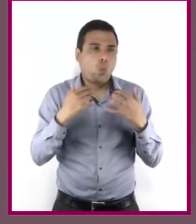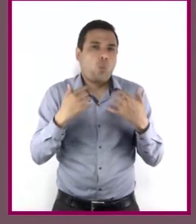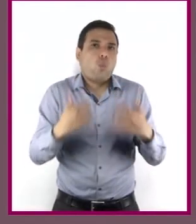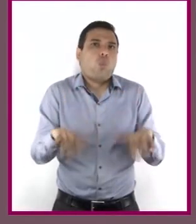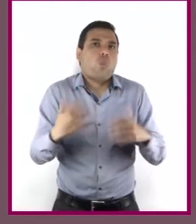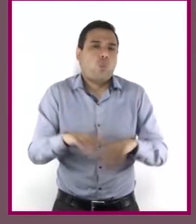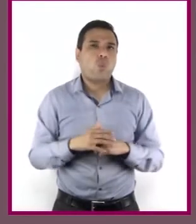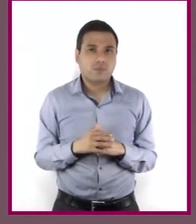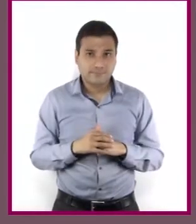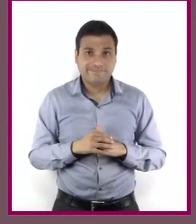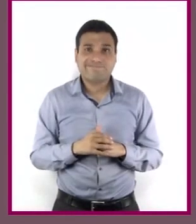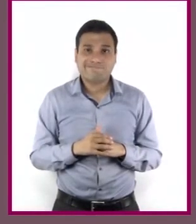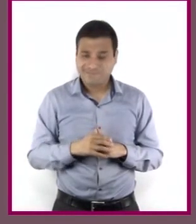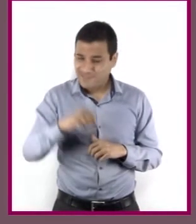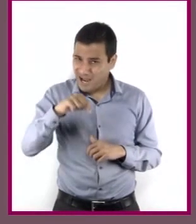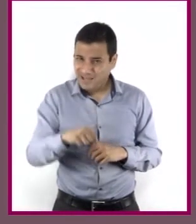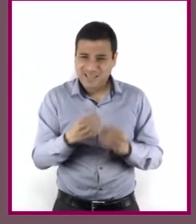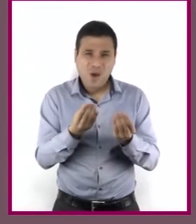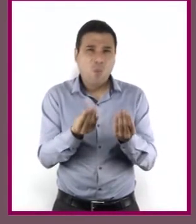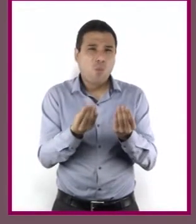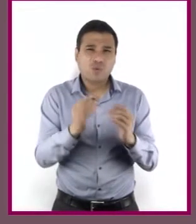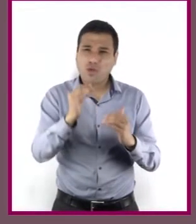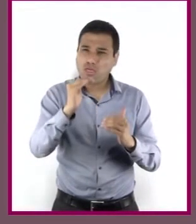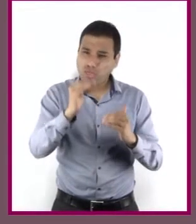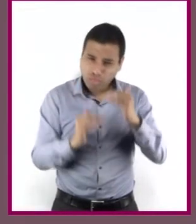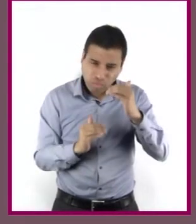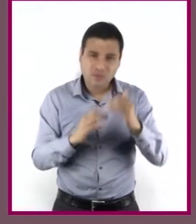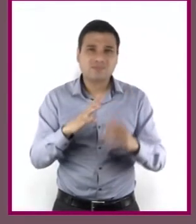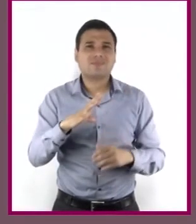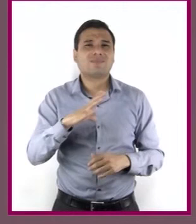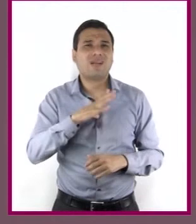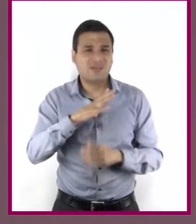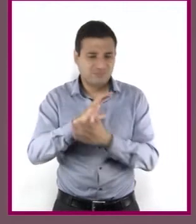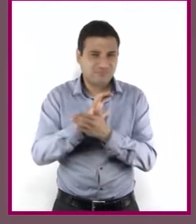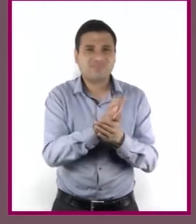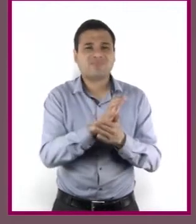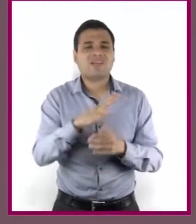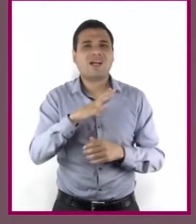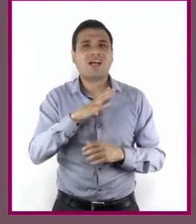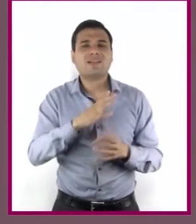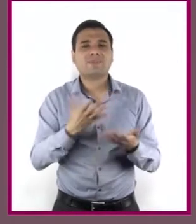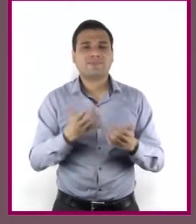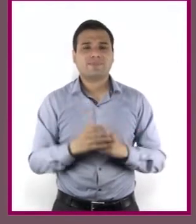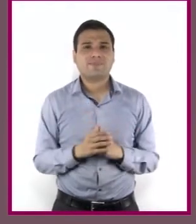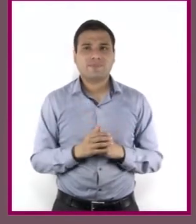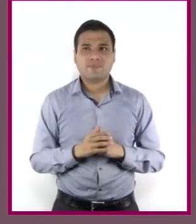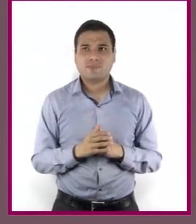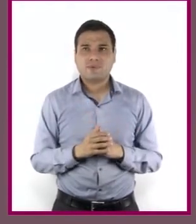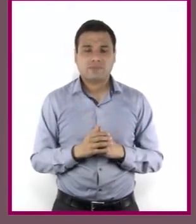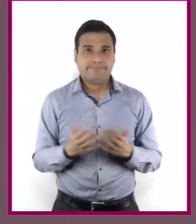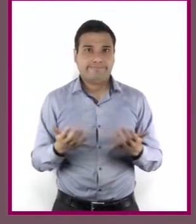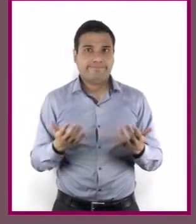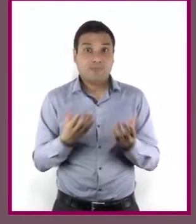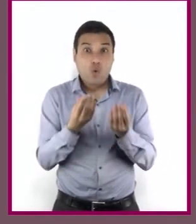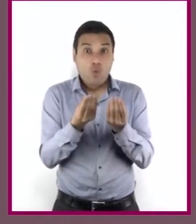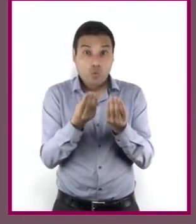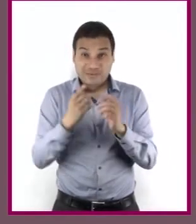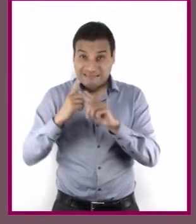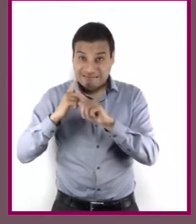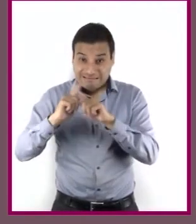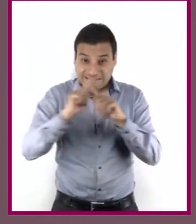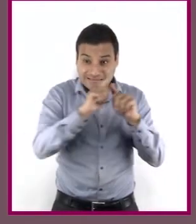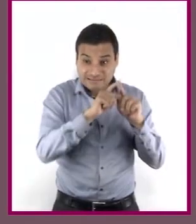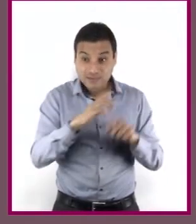eso mismo, uno de los más desiguales y discriminatorios. Pareciera que cuanto más diverso o diversa es